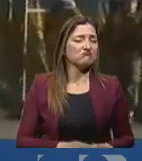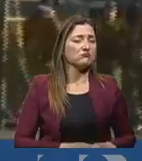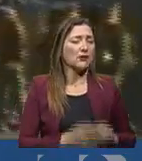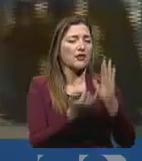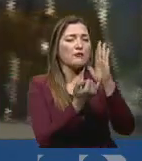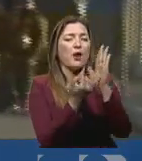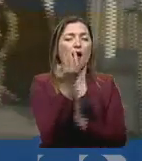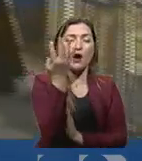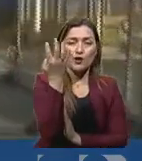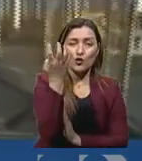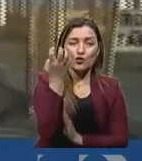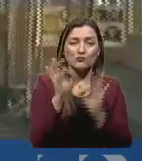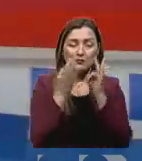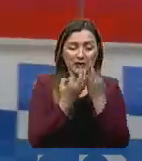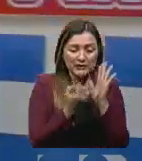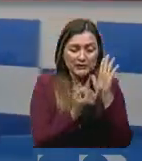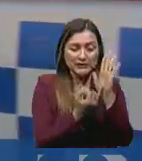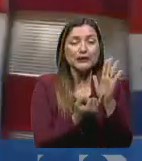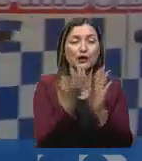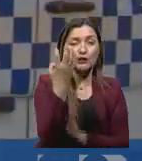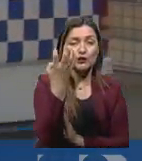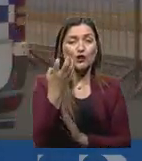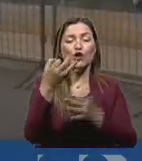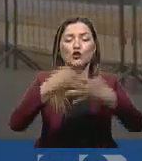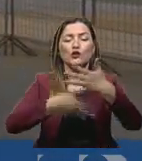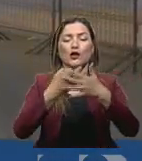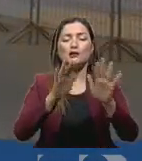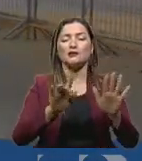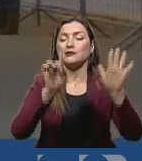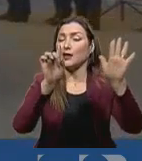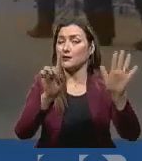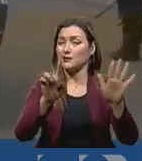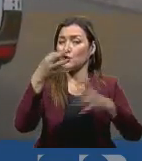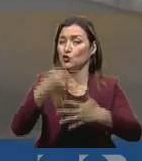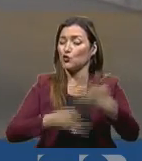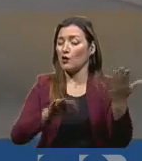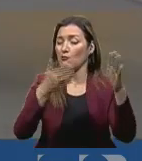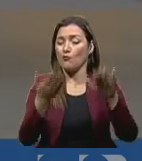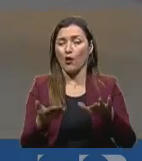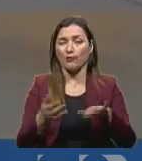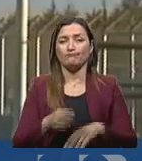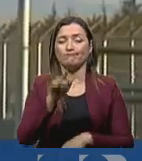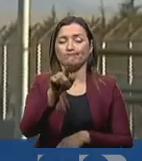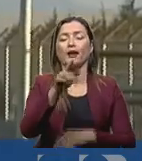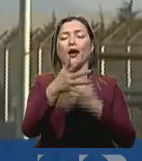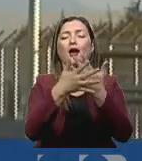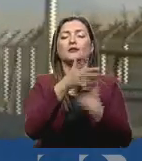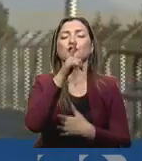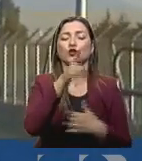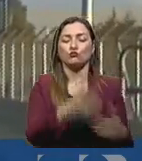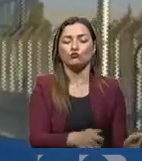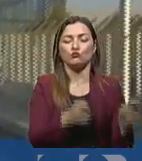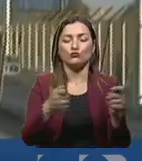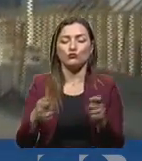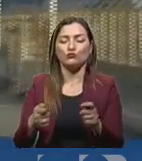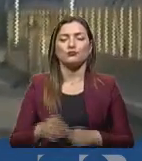ya estaban identificados por parte de los familiares de los 16 en total que fueron levantados aquí en el centro de latacunga en